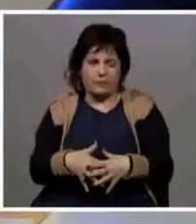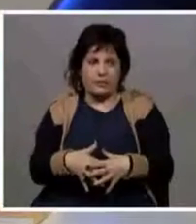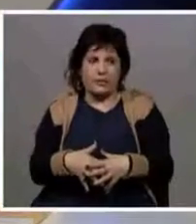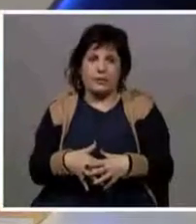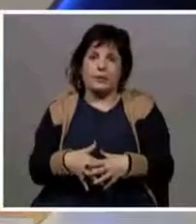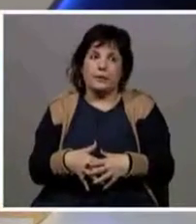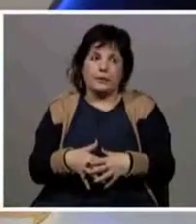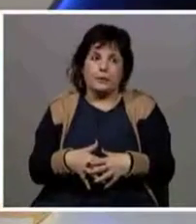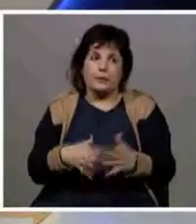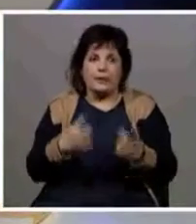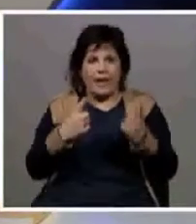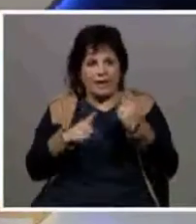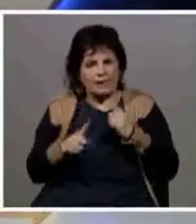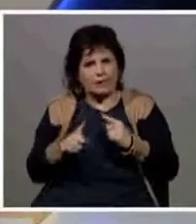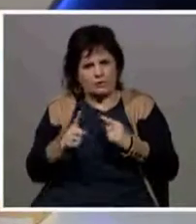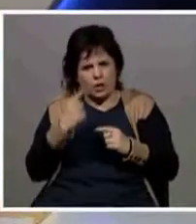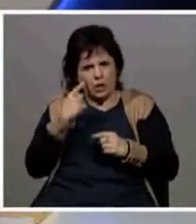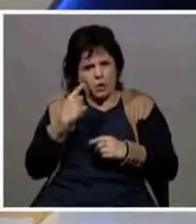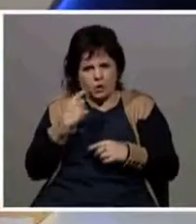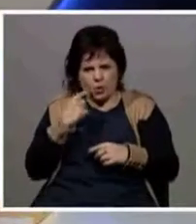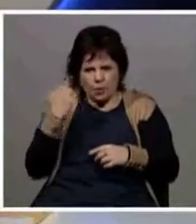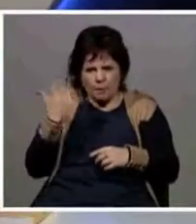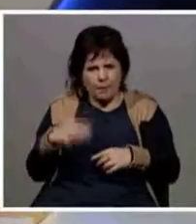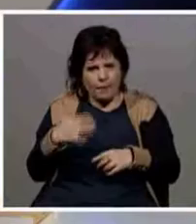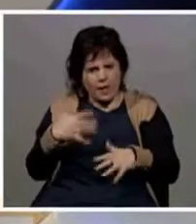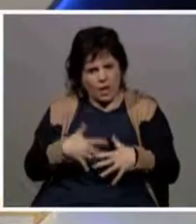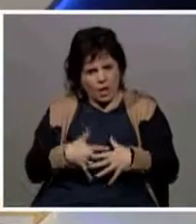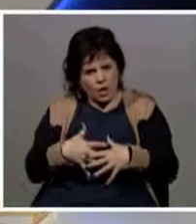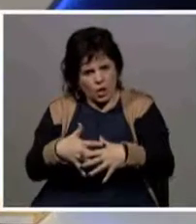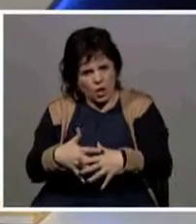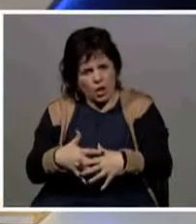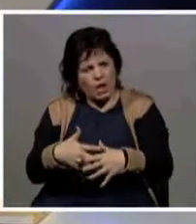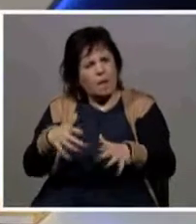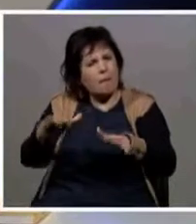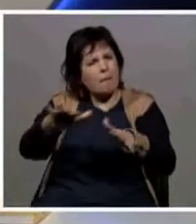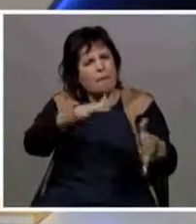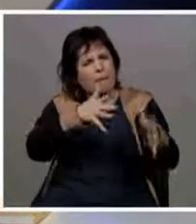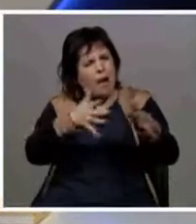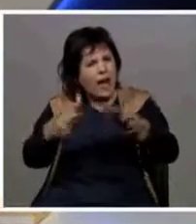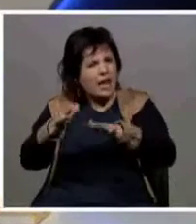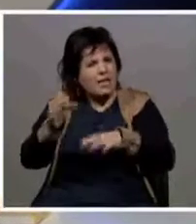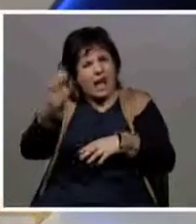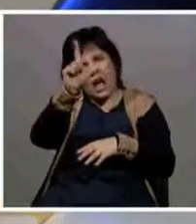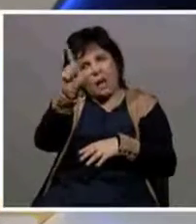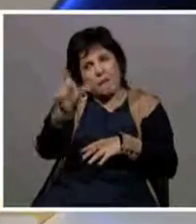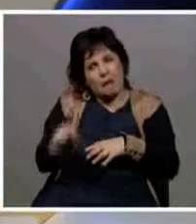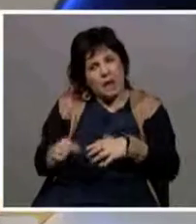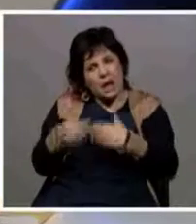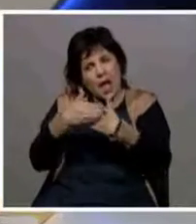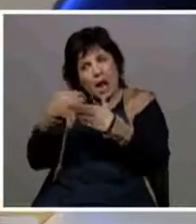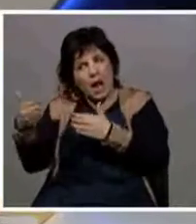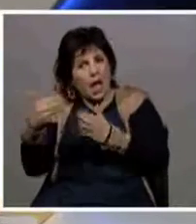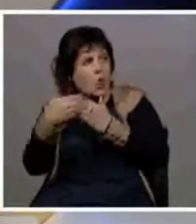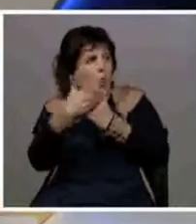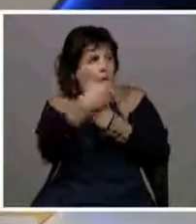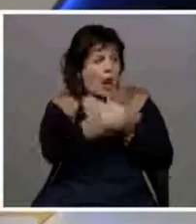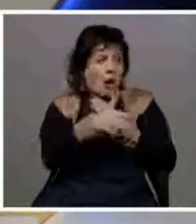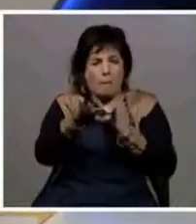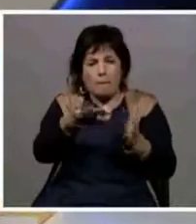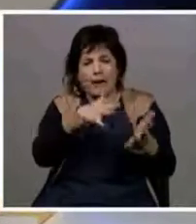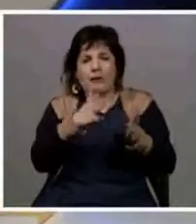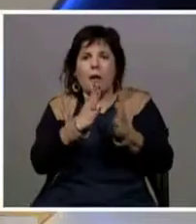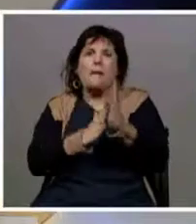está esta tasa de fecundidad es similar a la de la región de américa latina muy